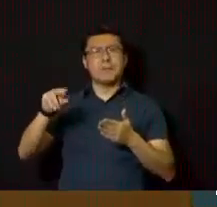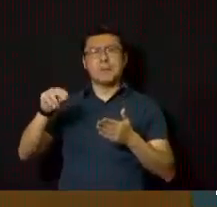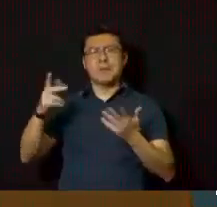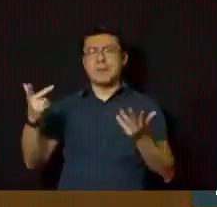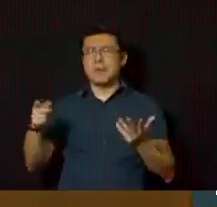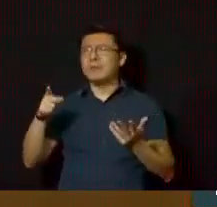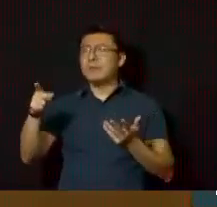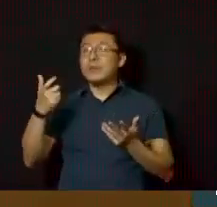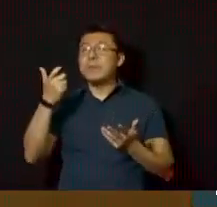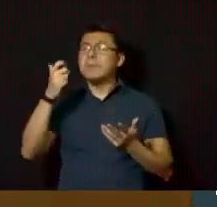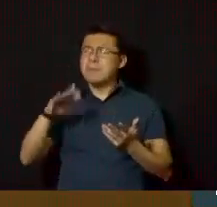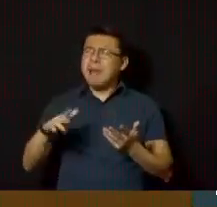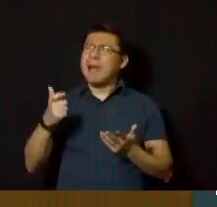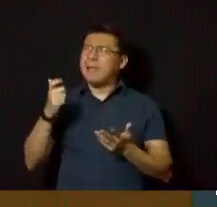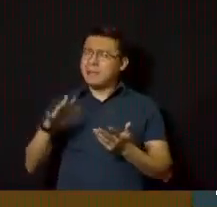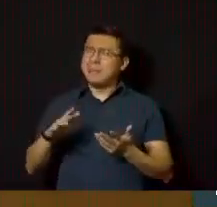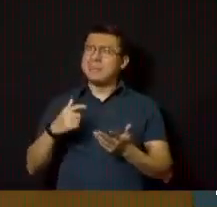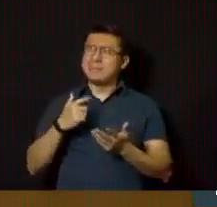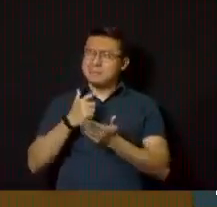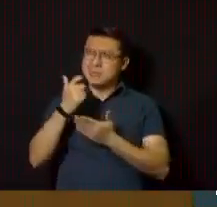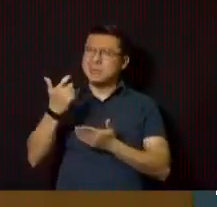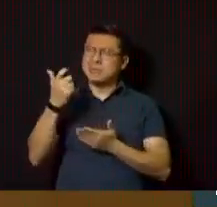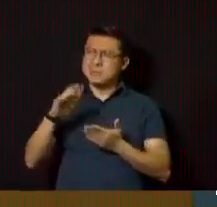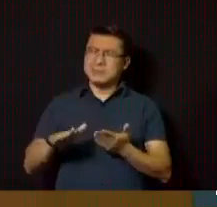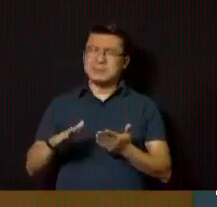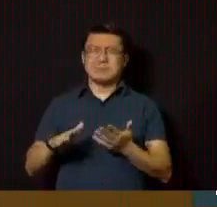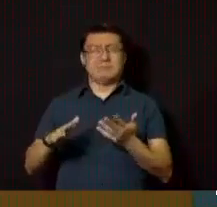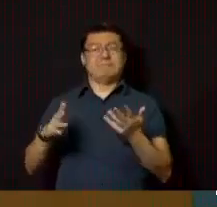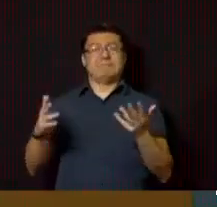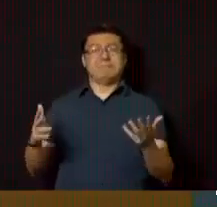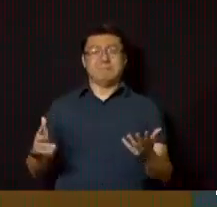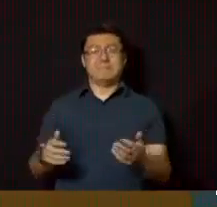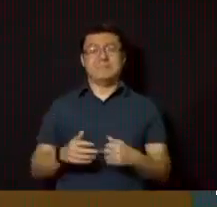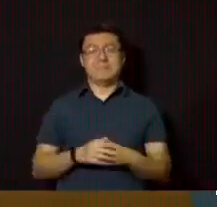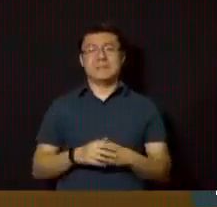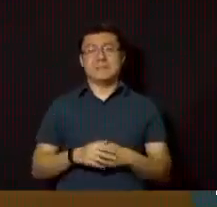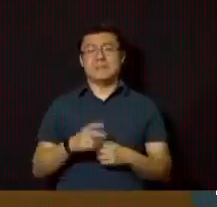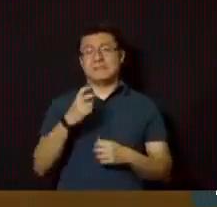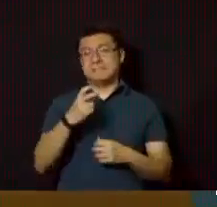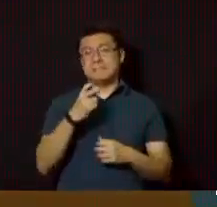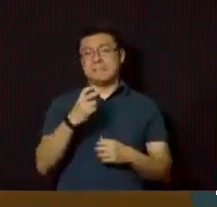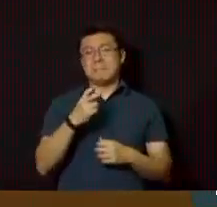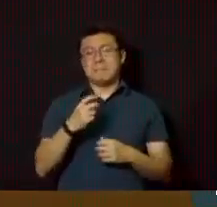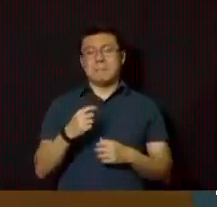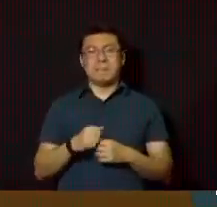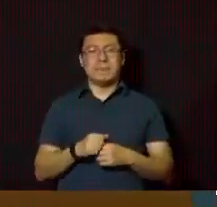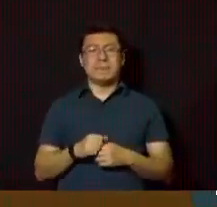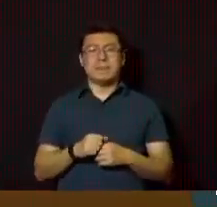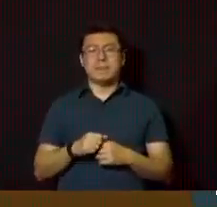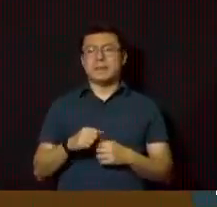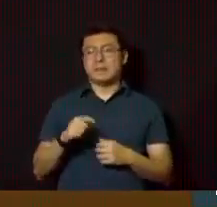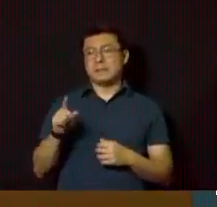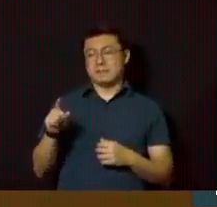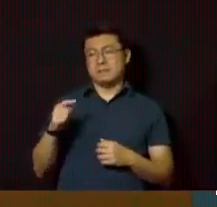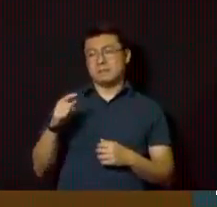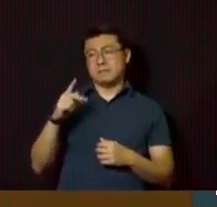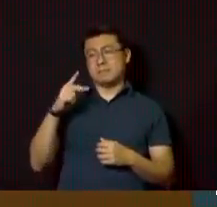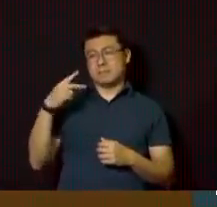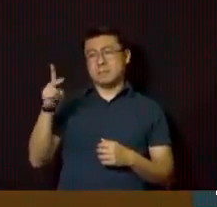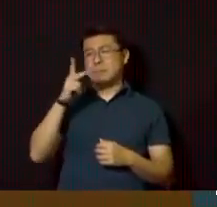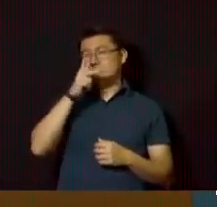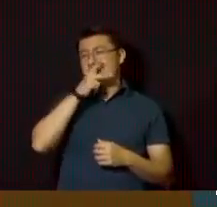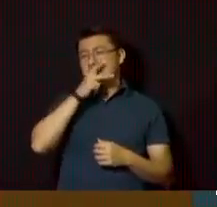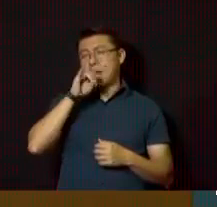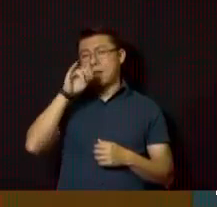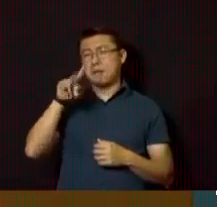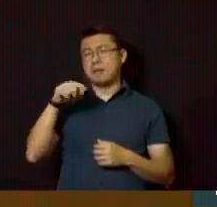pedías un descuento. Y de verdad que ahí yo incluso cuando pues ahora pasó con lo de tu papá, me hizo sentir... que yo sé que a